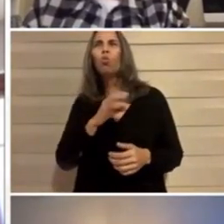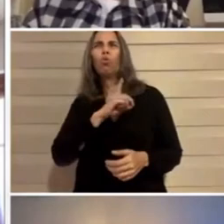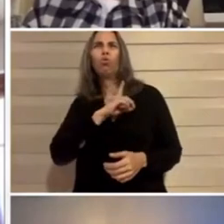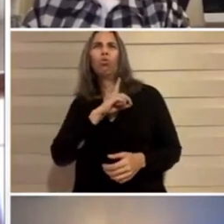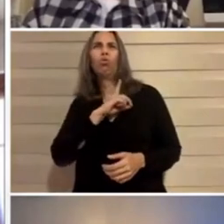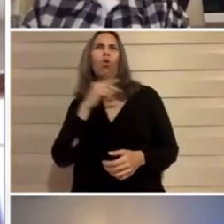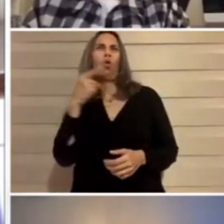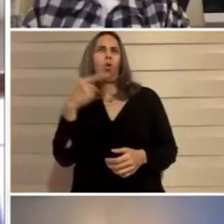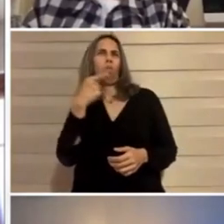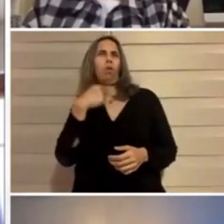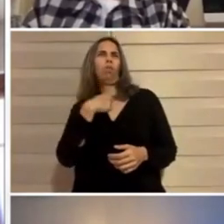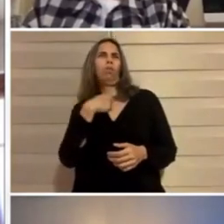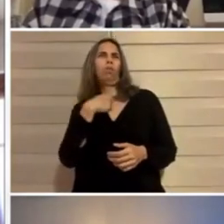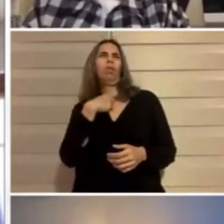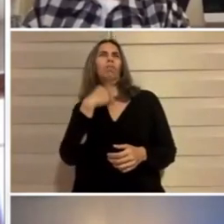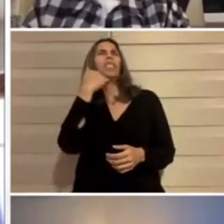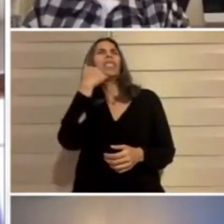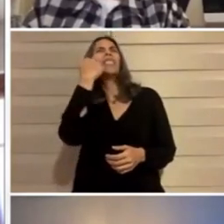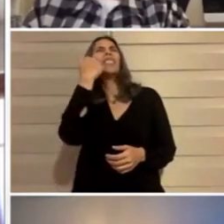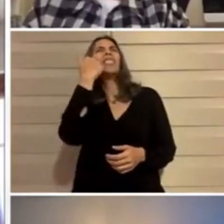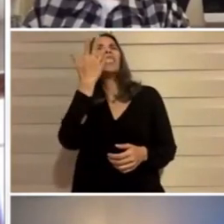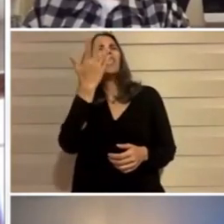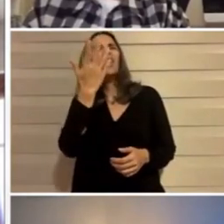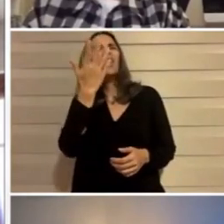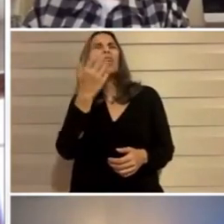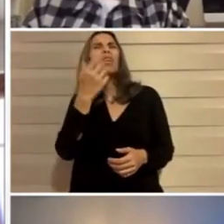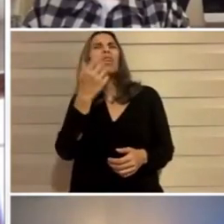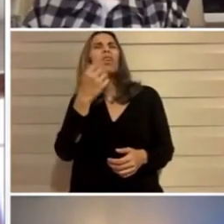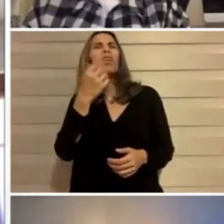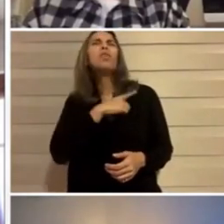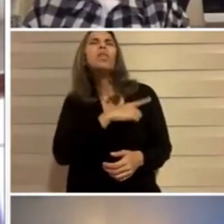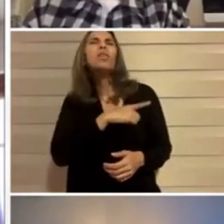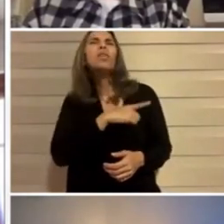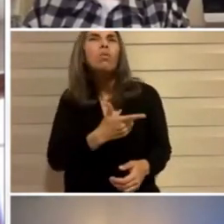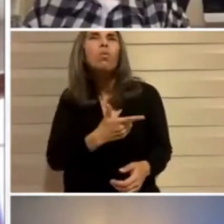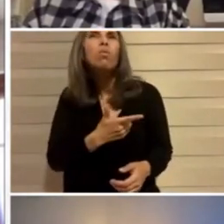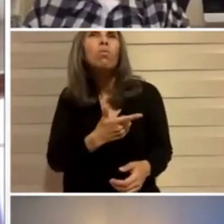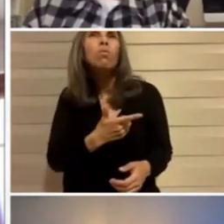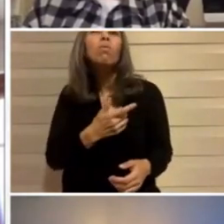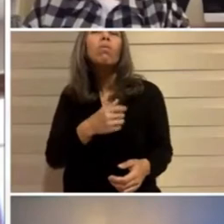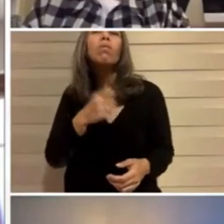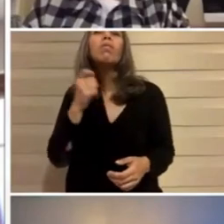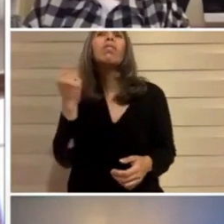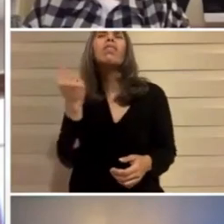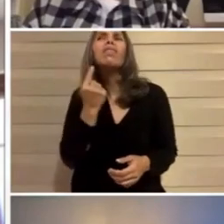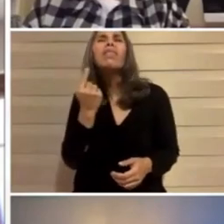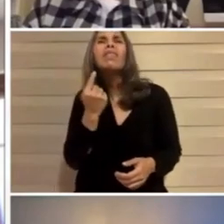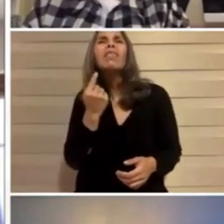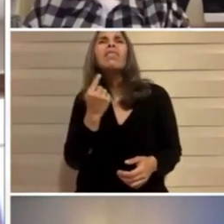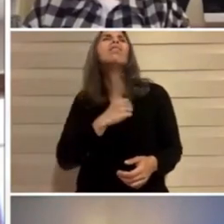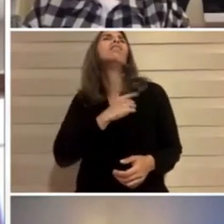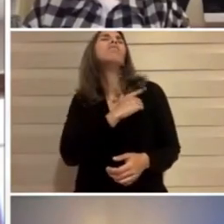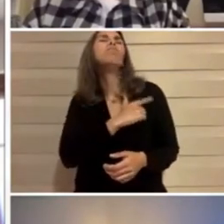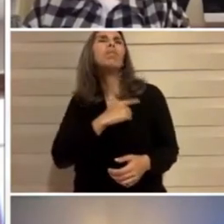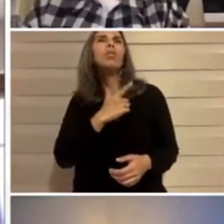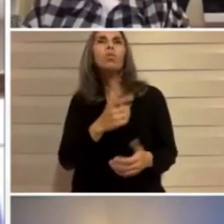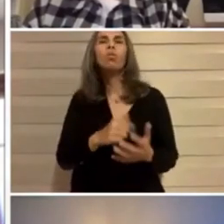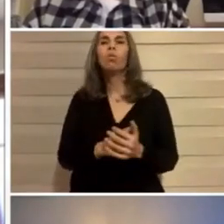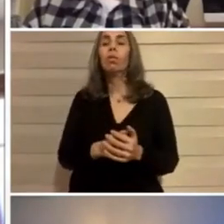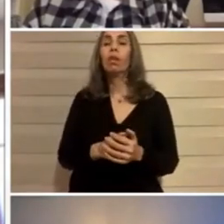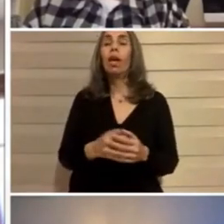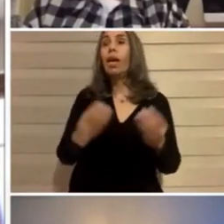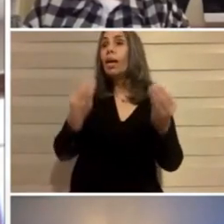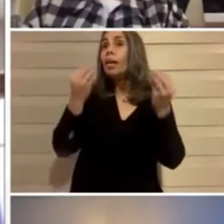¿Qué me gustaría hacer? Y pues muchos de los museos ofrecen talleres, ofrecen otro tipo de actividades en las